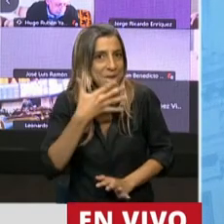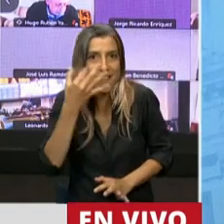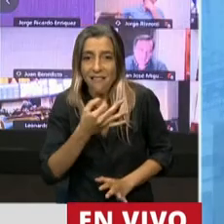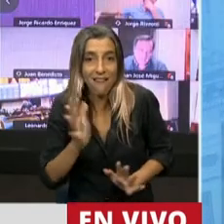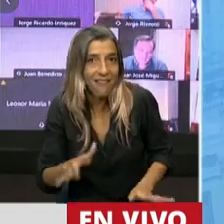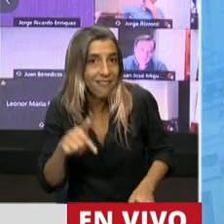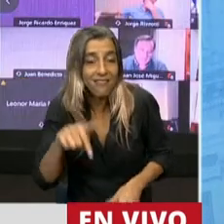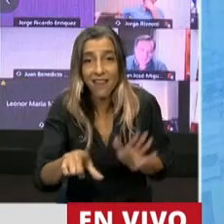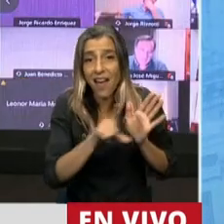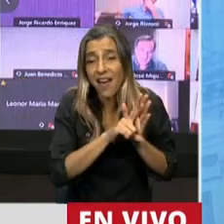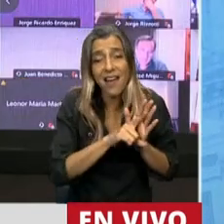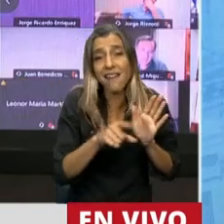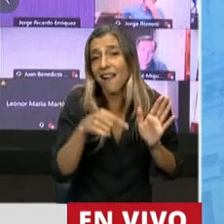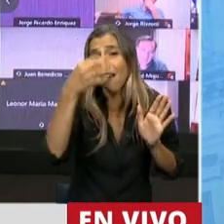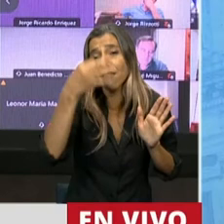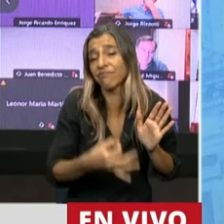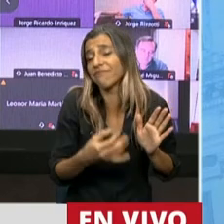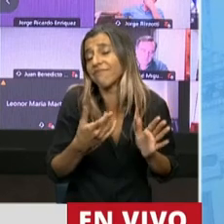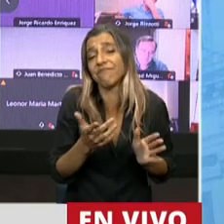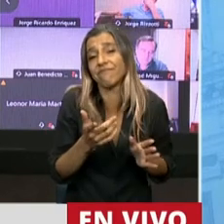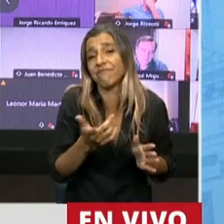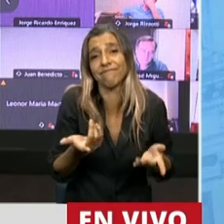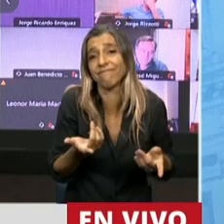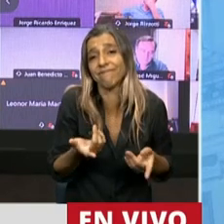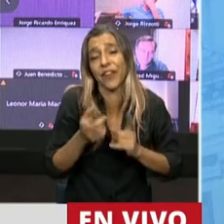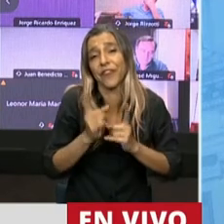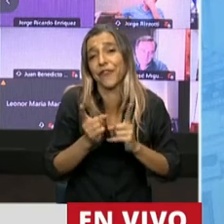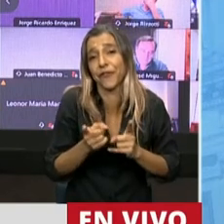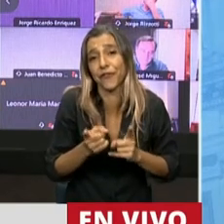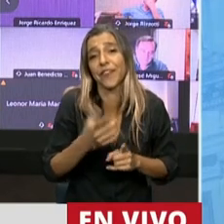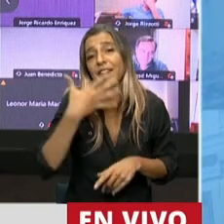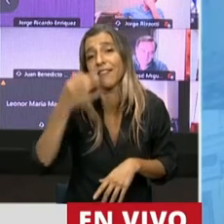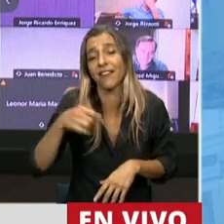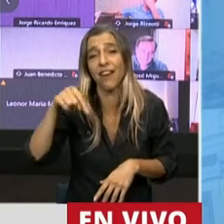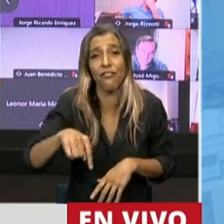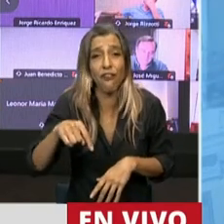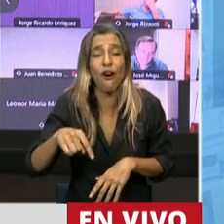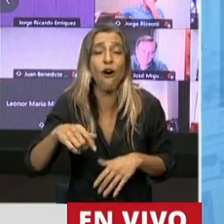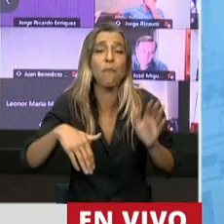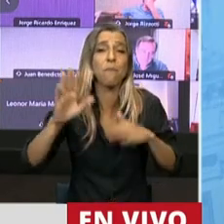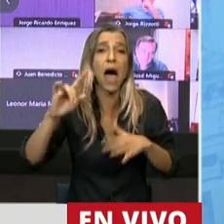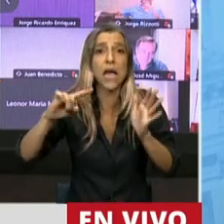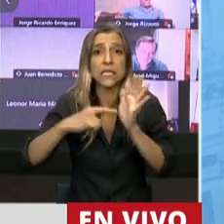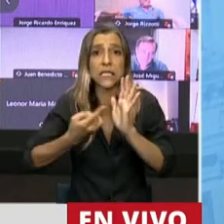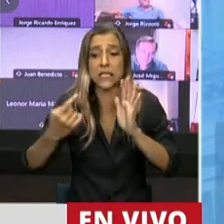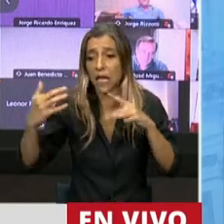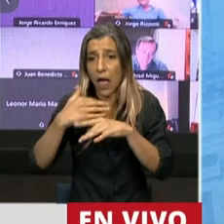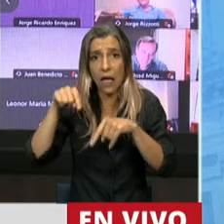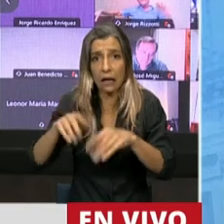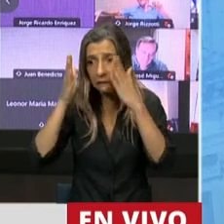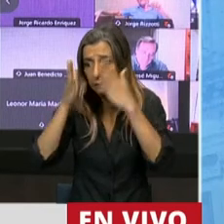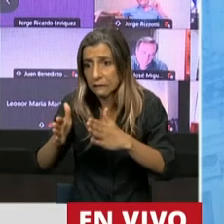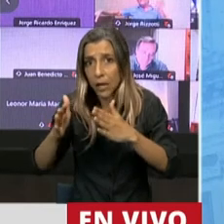esté vigente, pero el centralismo está también mucho más vigente que nunca. La verdad es que tenemos